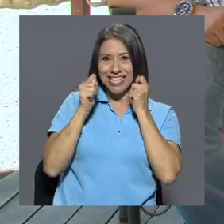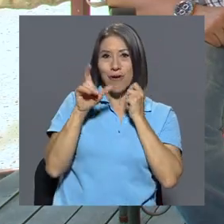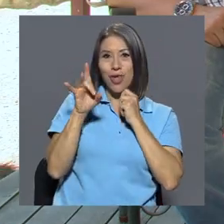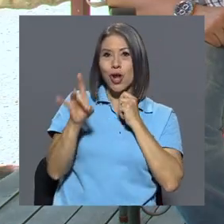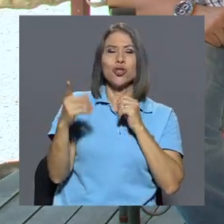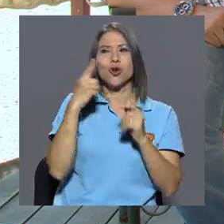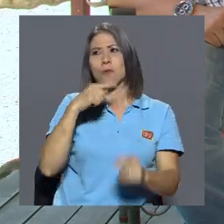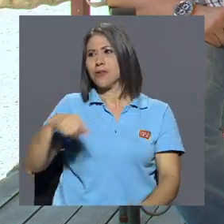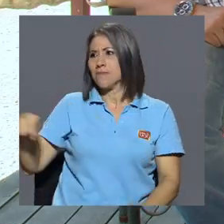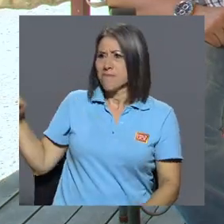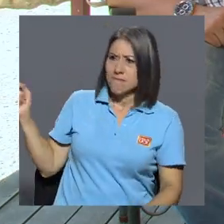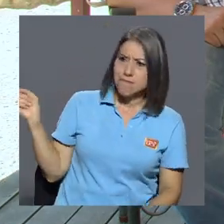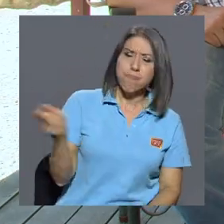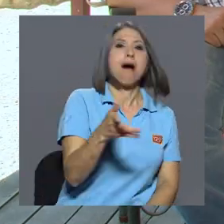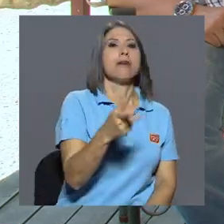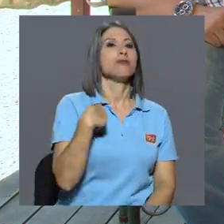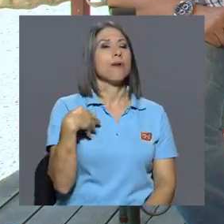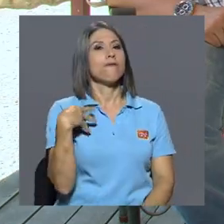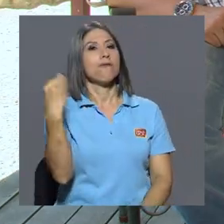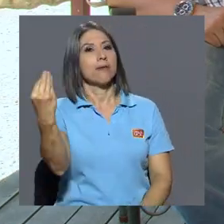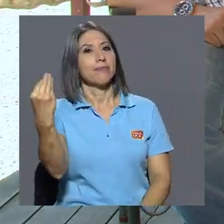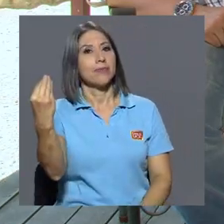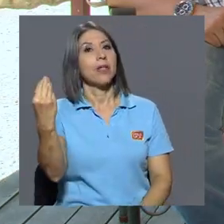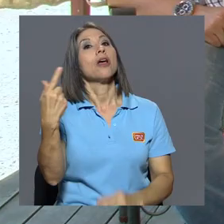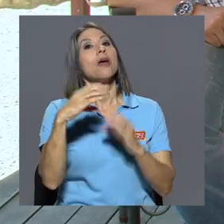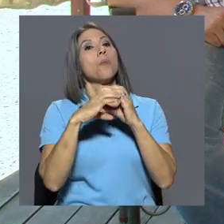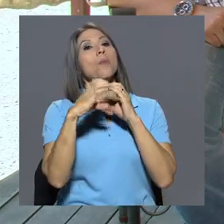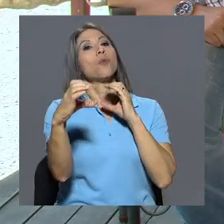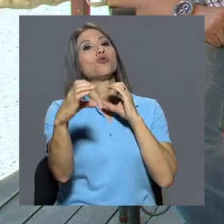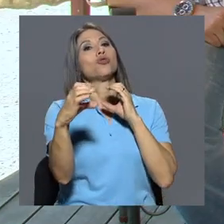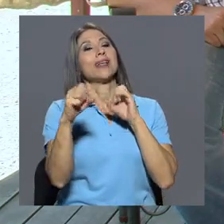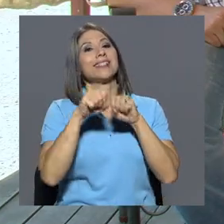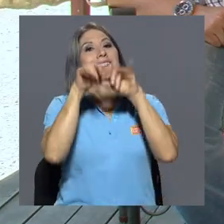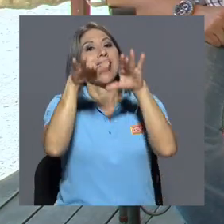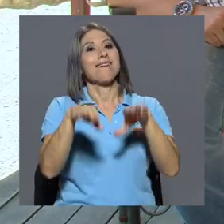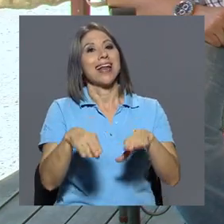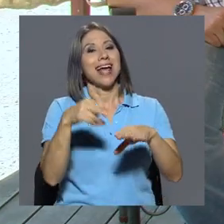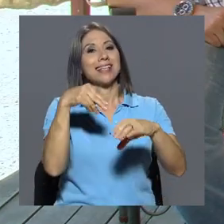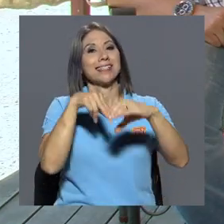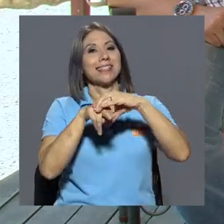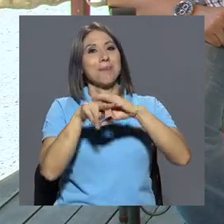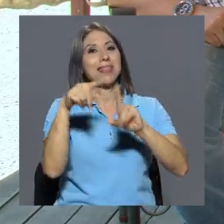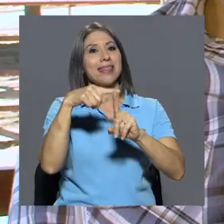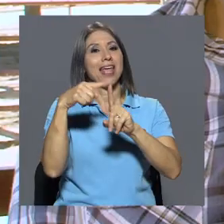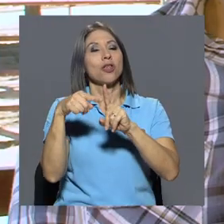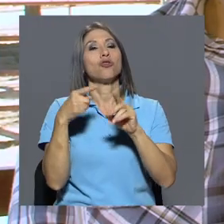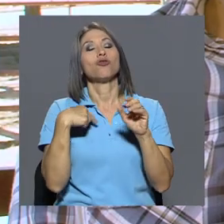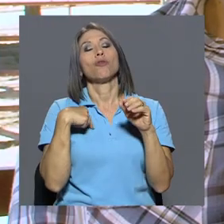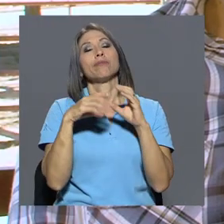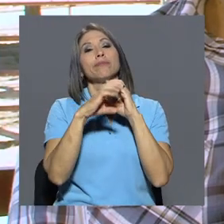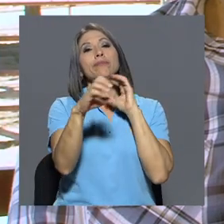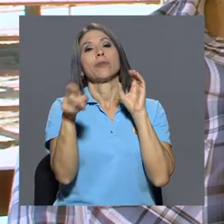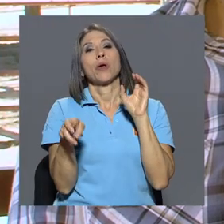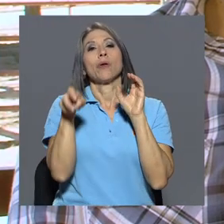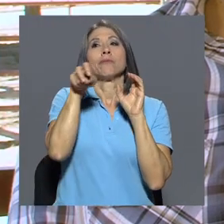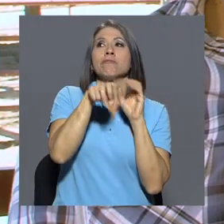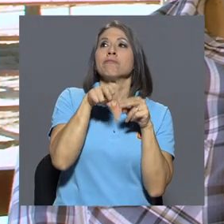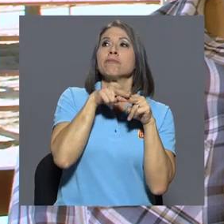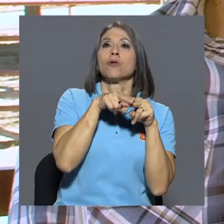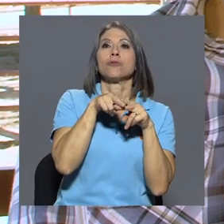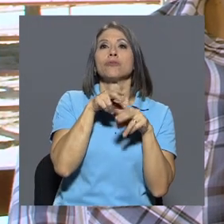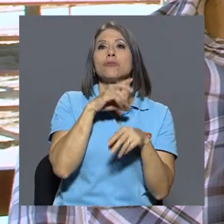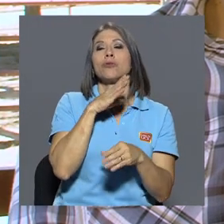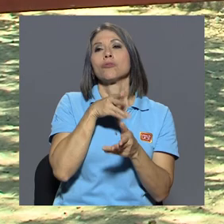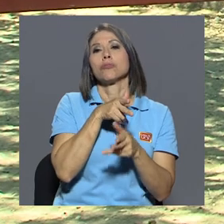fui. Cuando yo llegué y cogí el bus, abordé el bus de Sabana Cementerio, dije yo, era un sueño. Cuando yo llego el